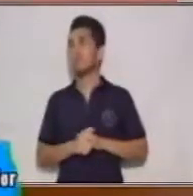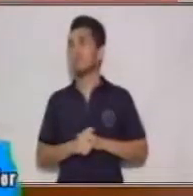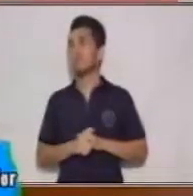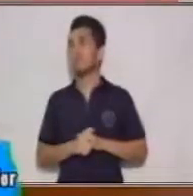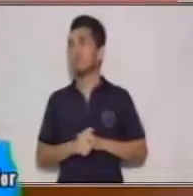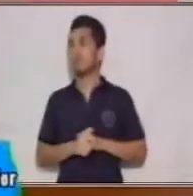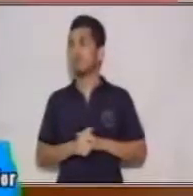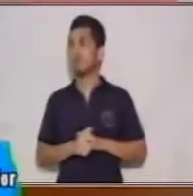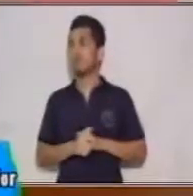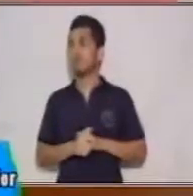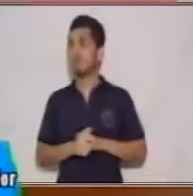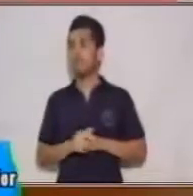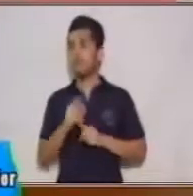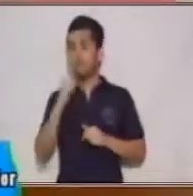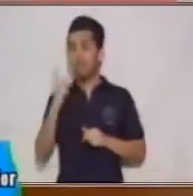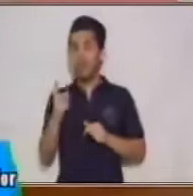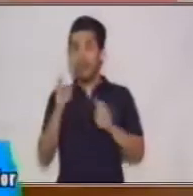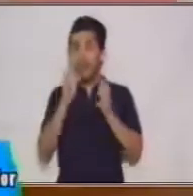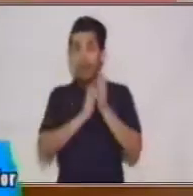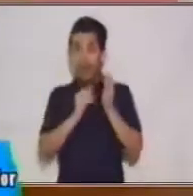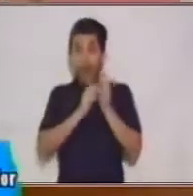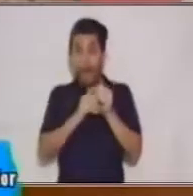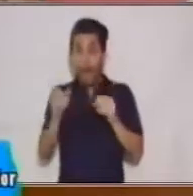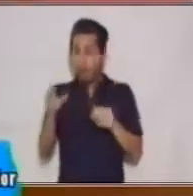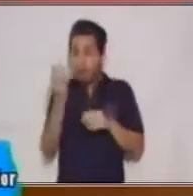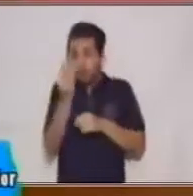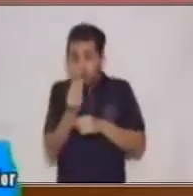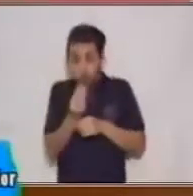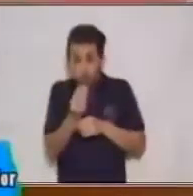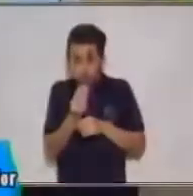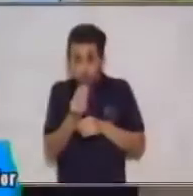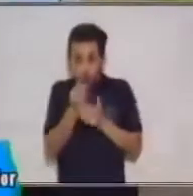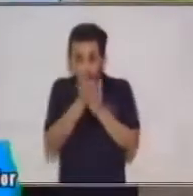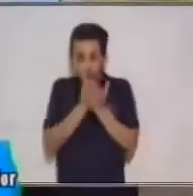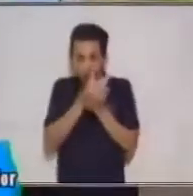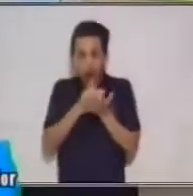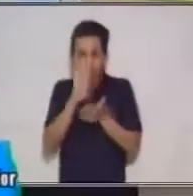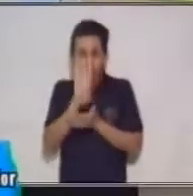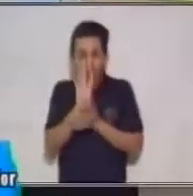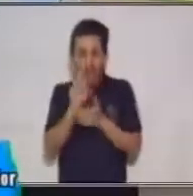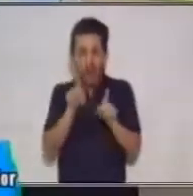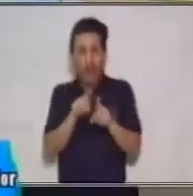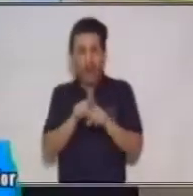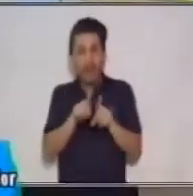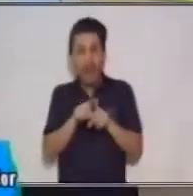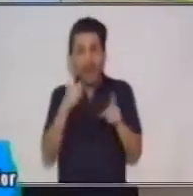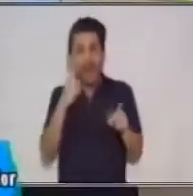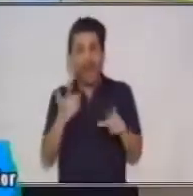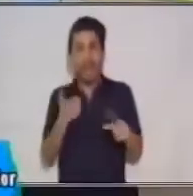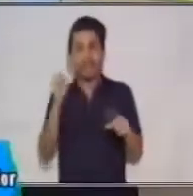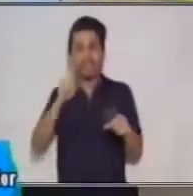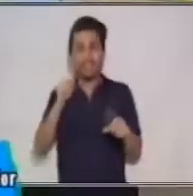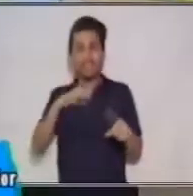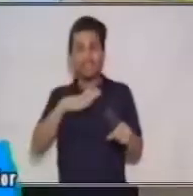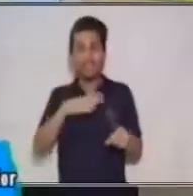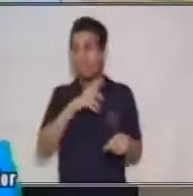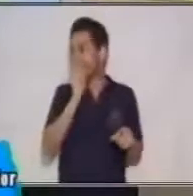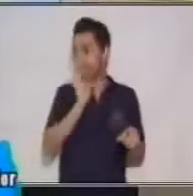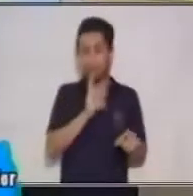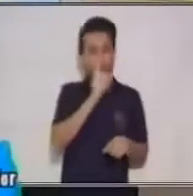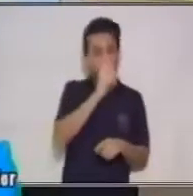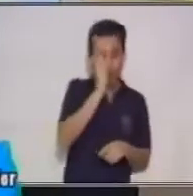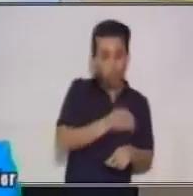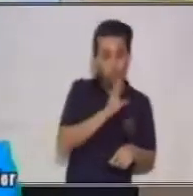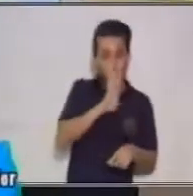Al dividir la naranja más pequeña en cuatro partes iguales, siempre se forma un cuarto y un cuarto,